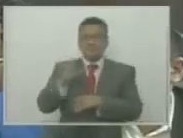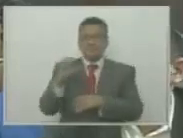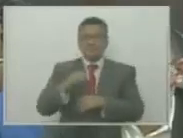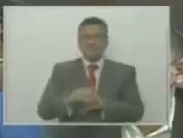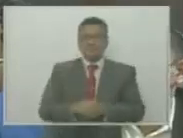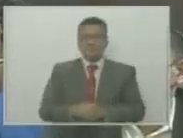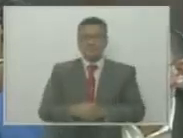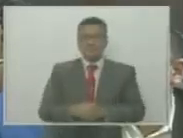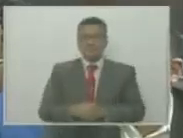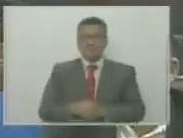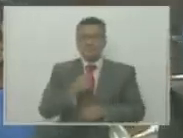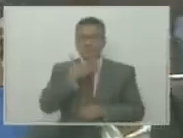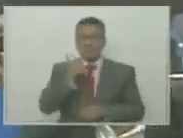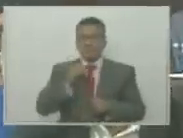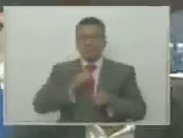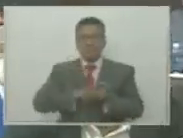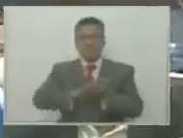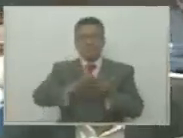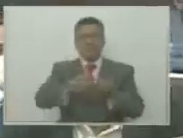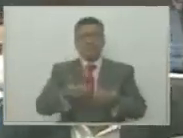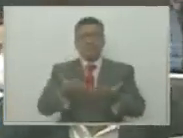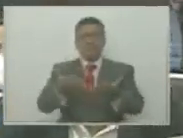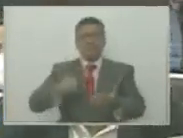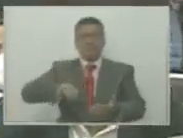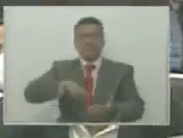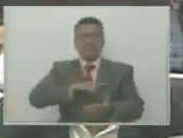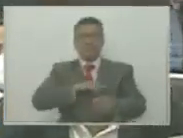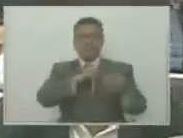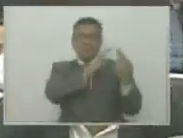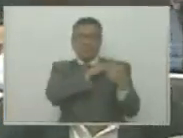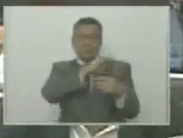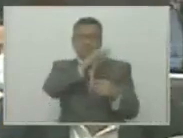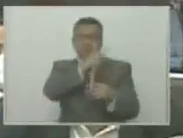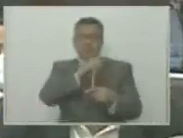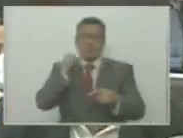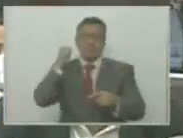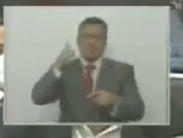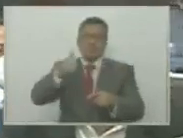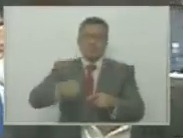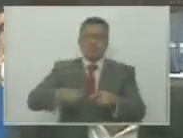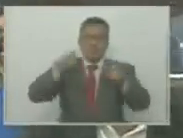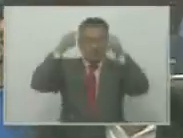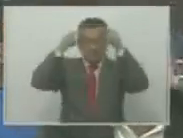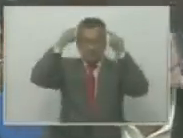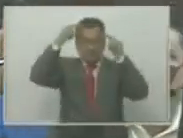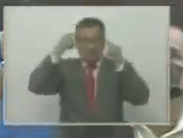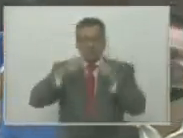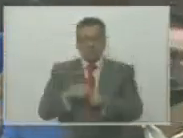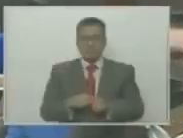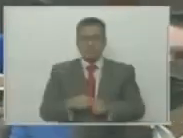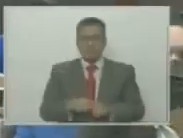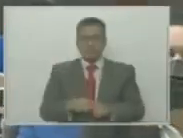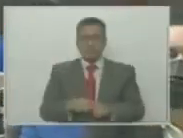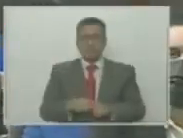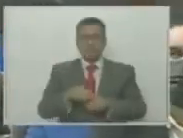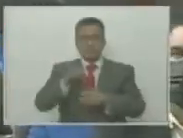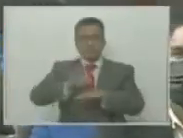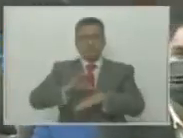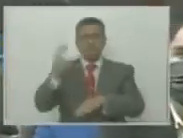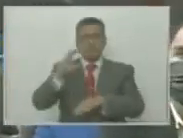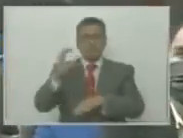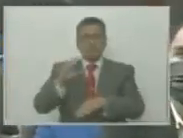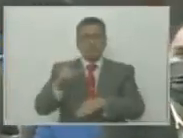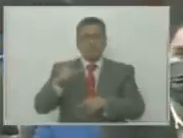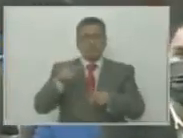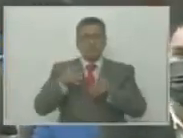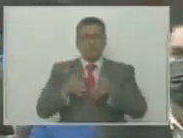Caracas, qué mejor regalo le podemos dar a nuestro comandante supremo eterno Hugo Chávez cuando su ciudad de Caracas